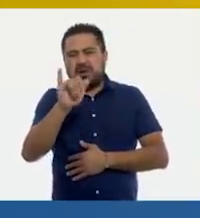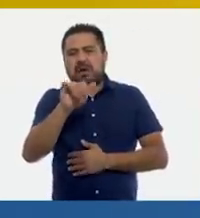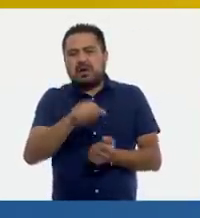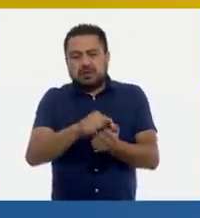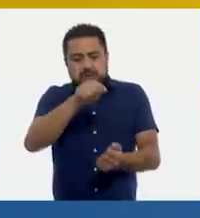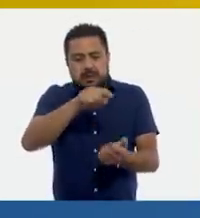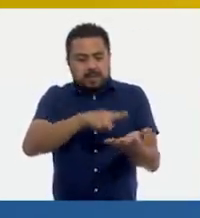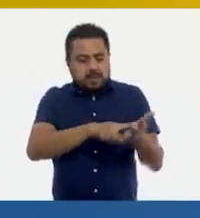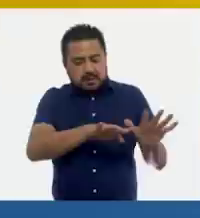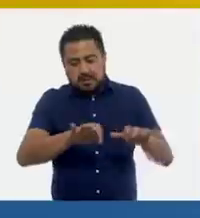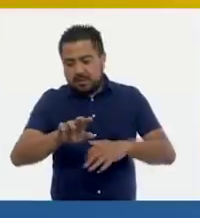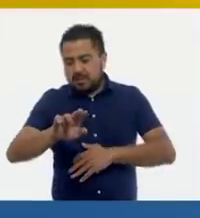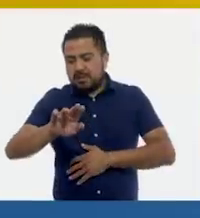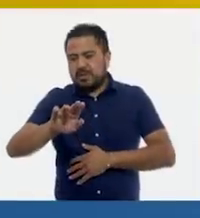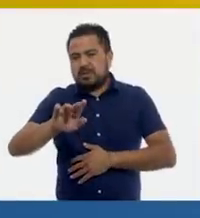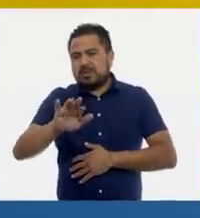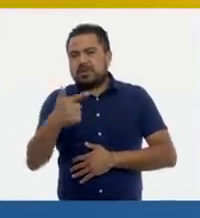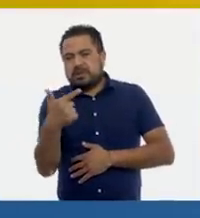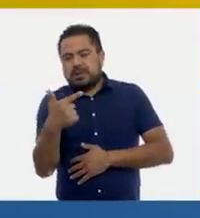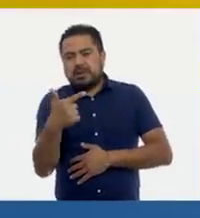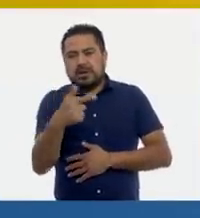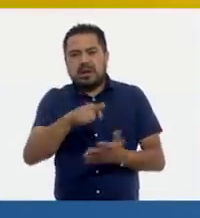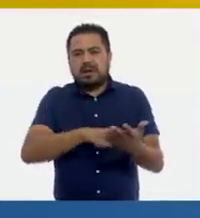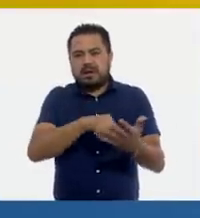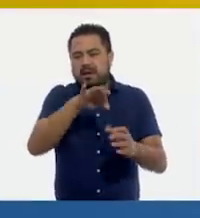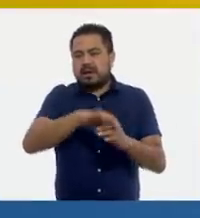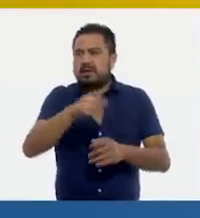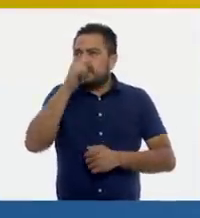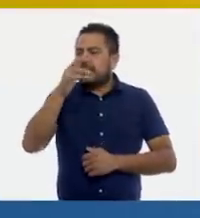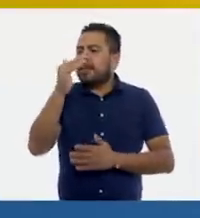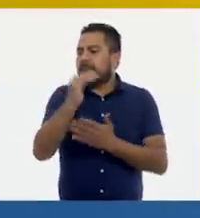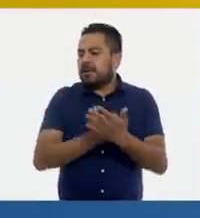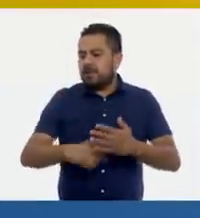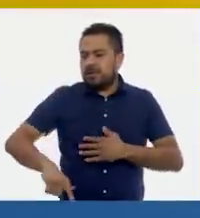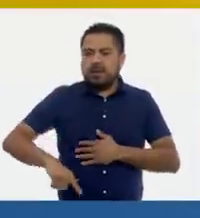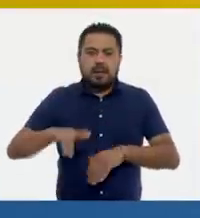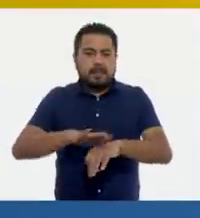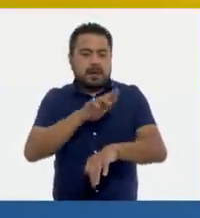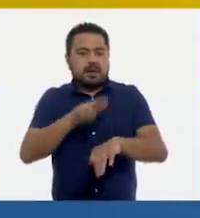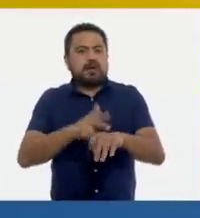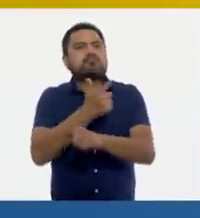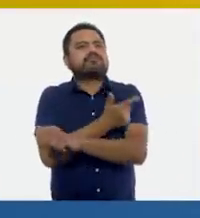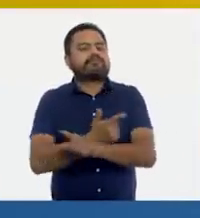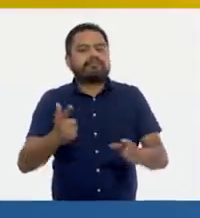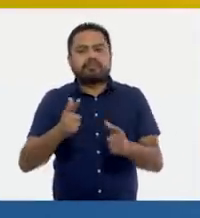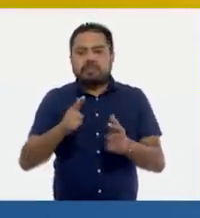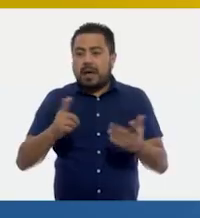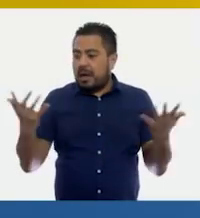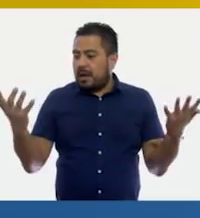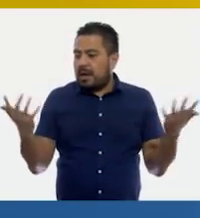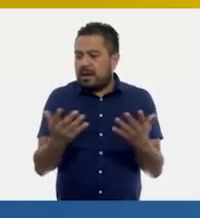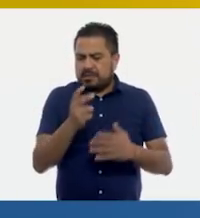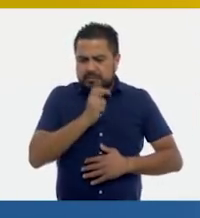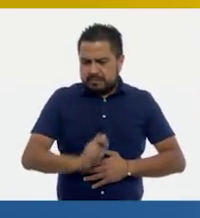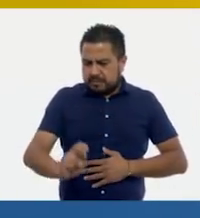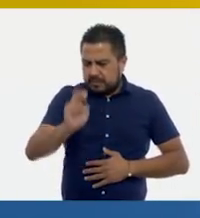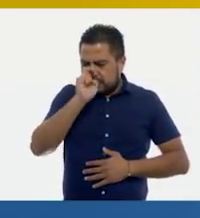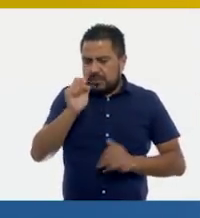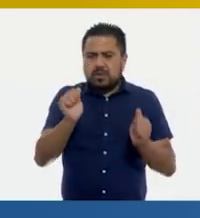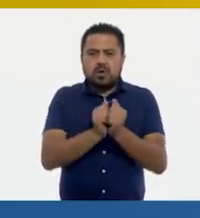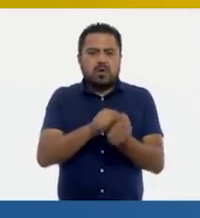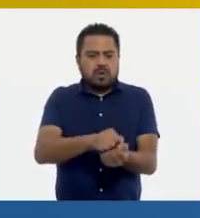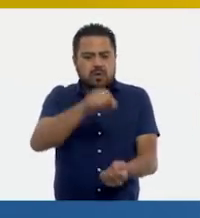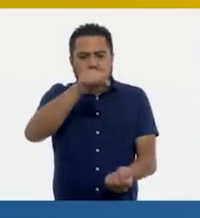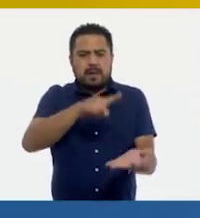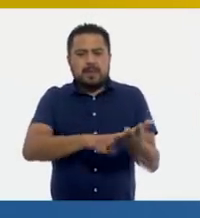de 57 y libertad electoral, exigiendo menos gobierno, mayor libertad y la aplicación estricta de la